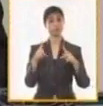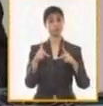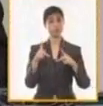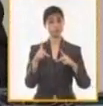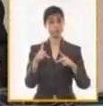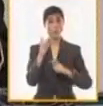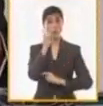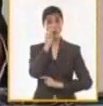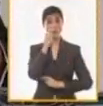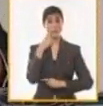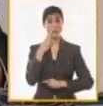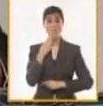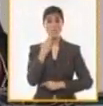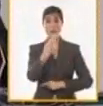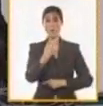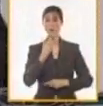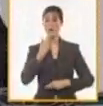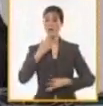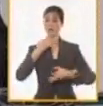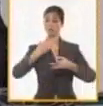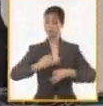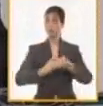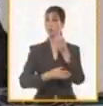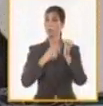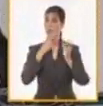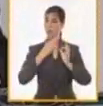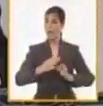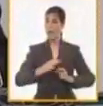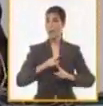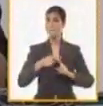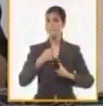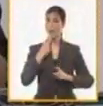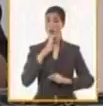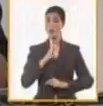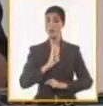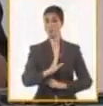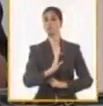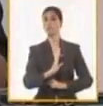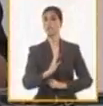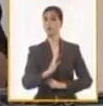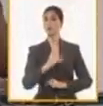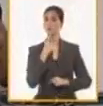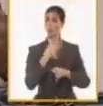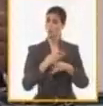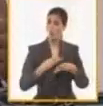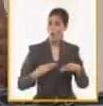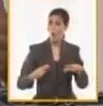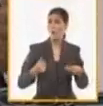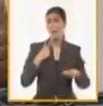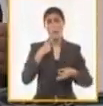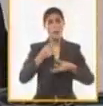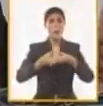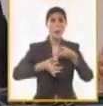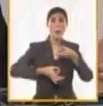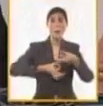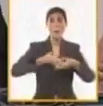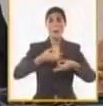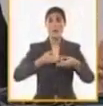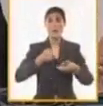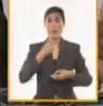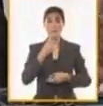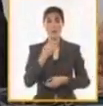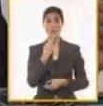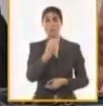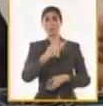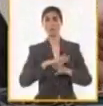sido contundente, mesurada y con un gran respeto hacia todas las partes, porque no es de una respuesta para